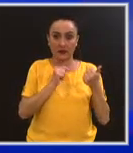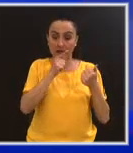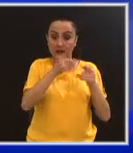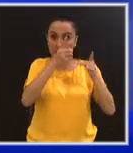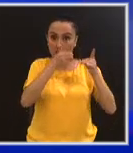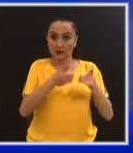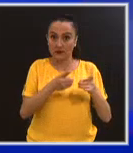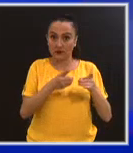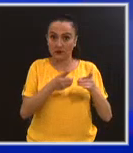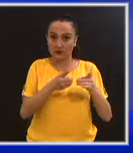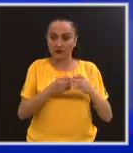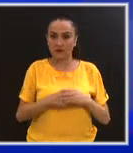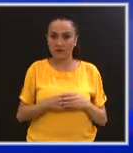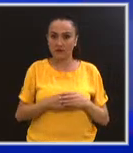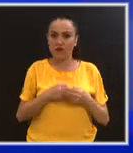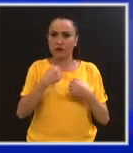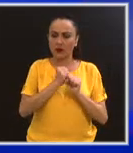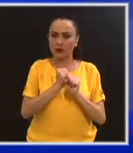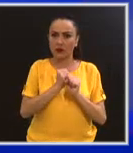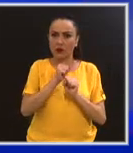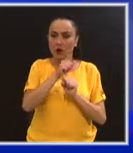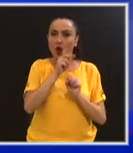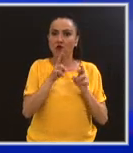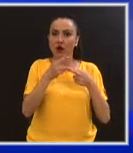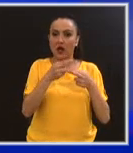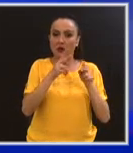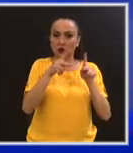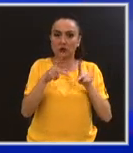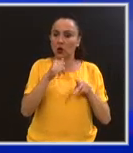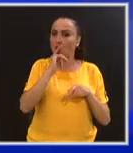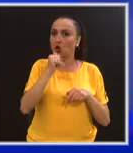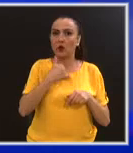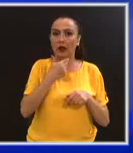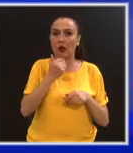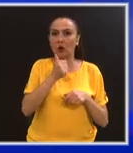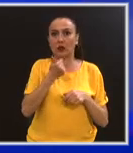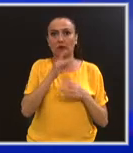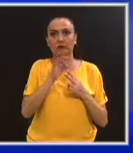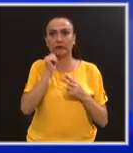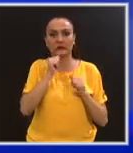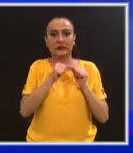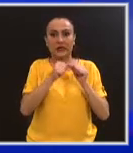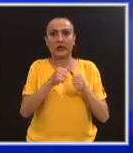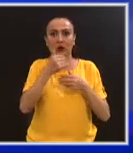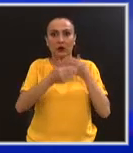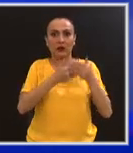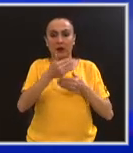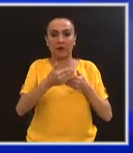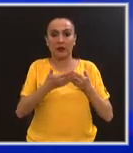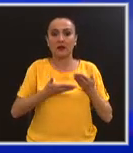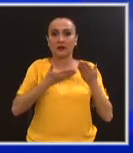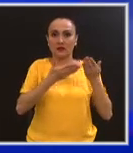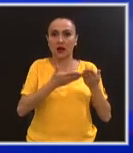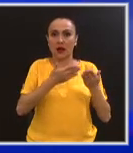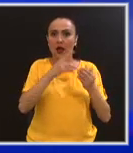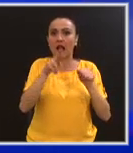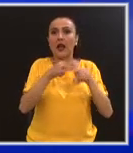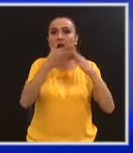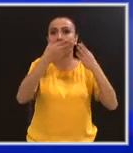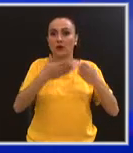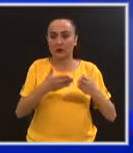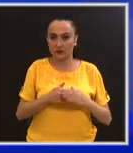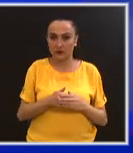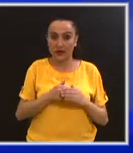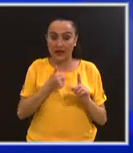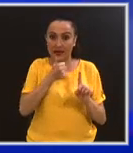decisión eso hizo que el registro civil no tuviera más opción que seguir con el trámite y darle la naturalización